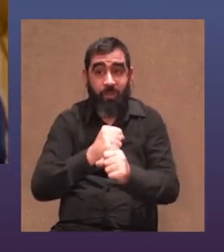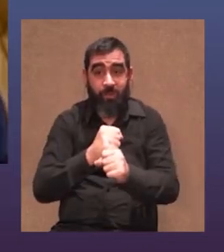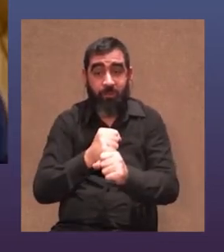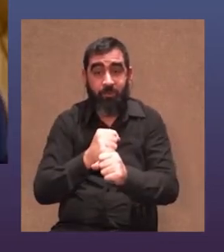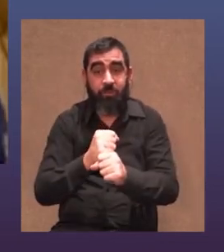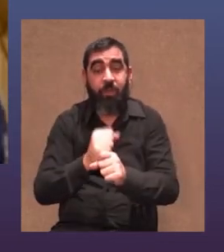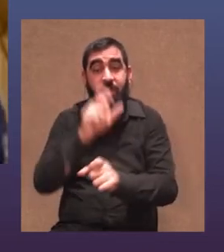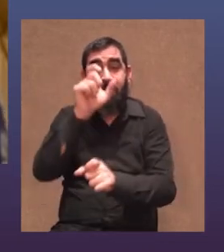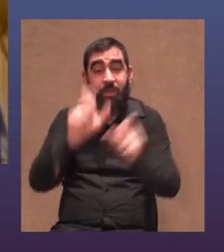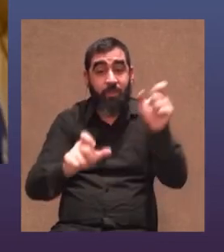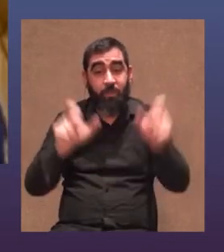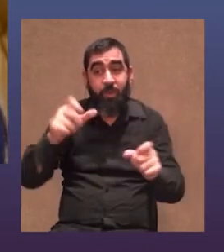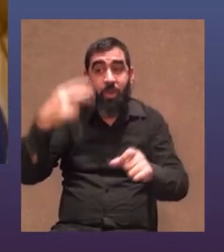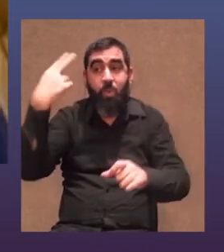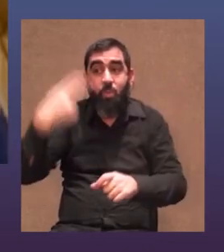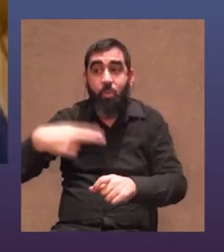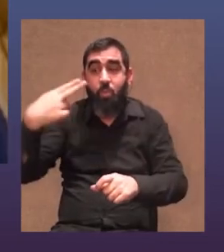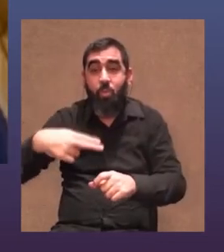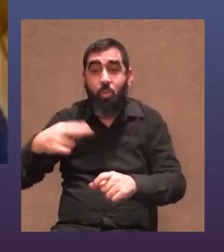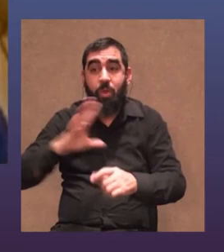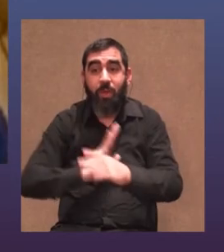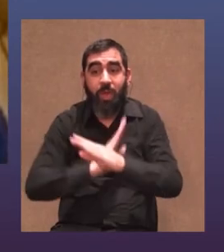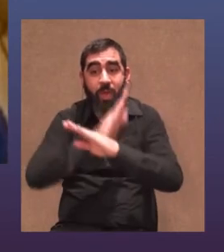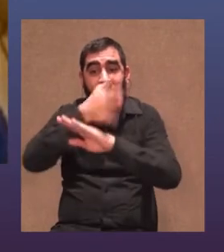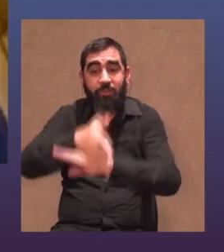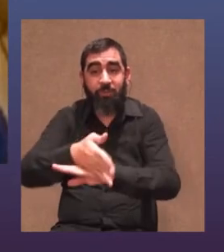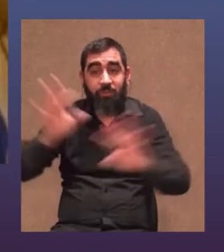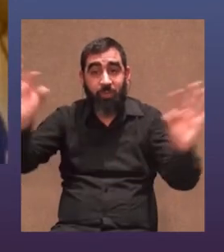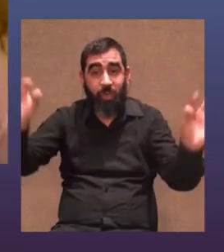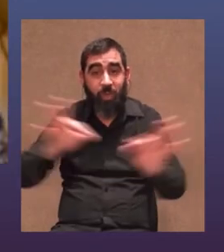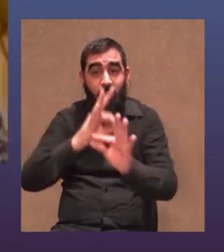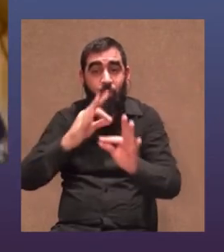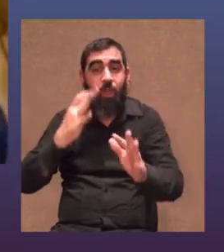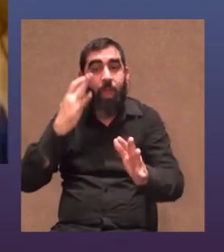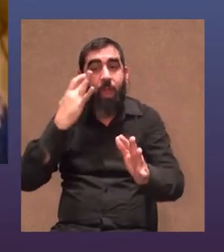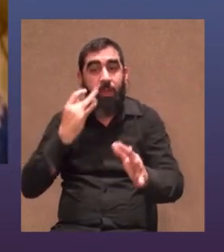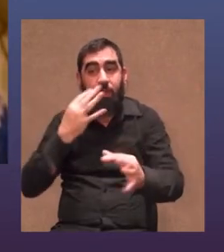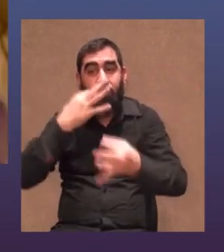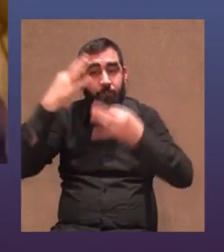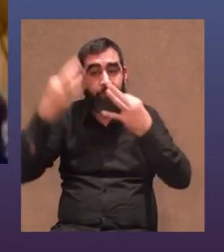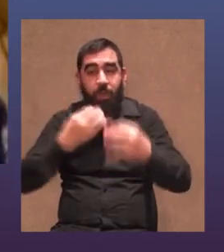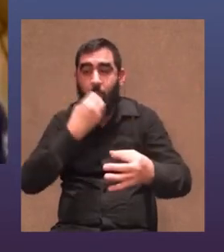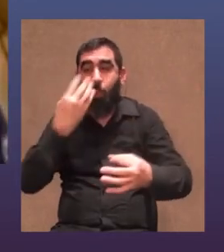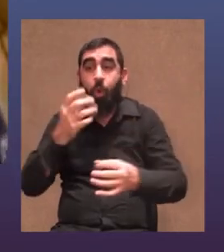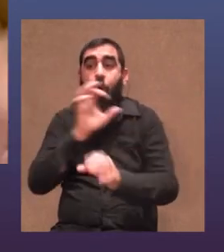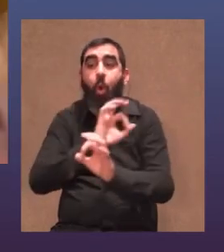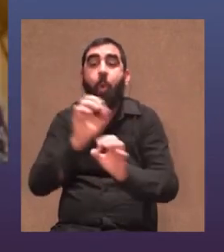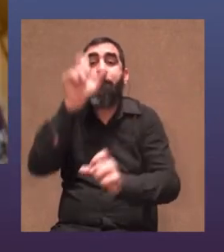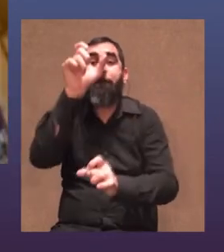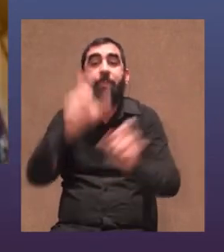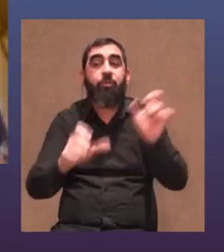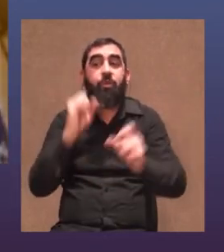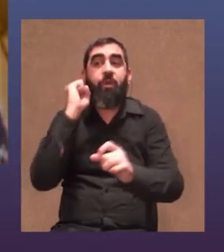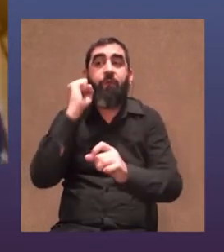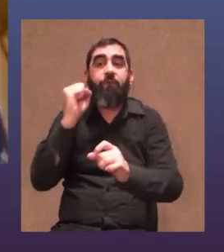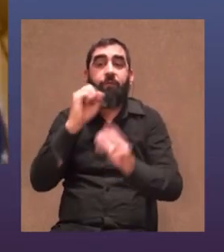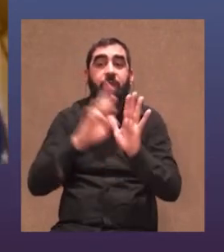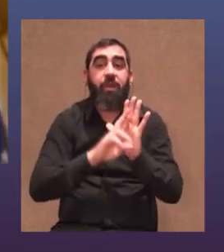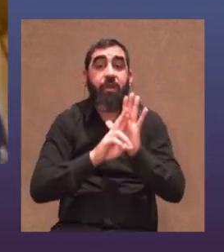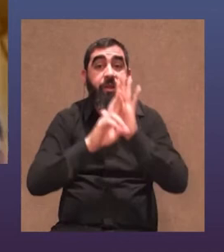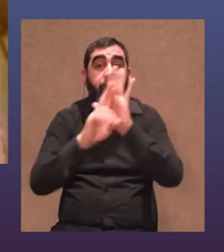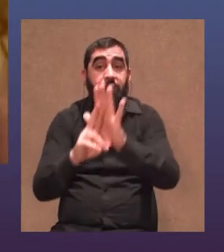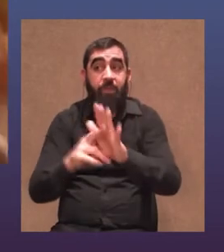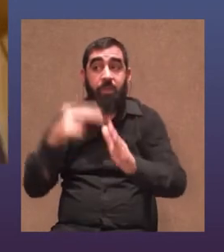y que la gente esa nunca ha tenido acceso a espectáculos o personas, personalidades,